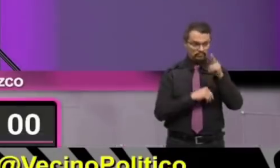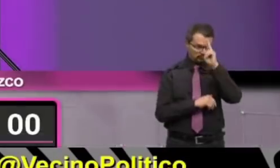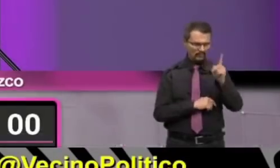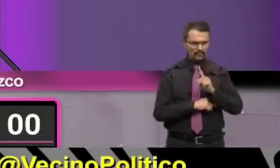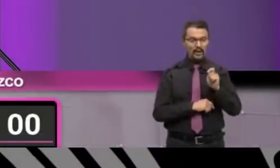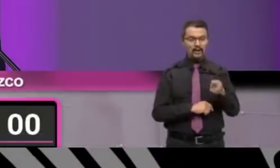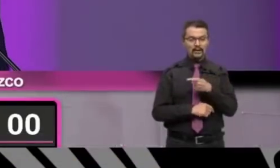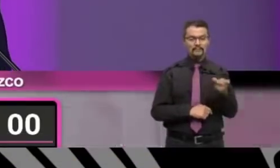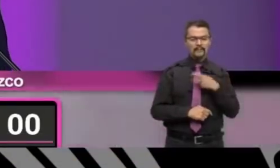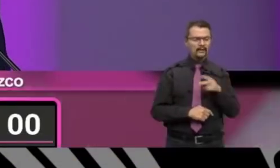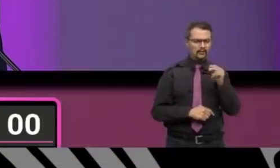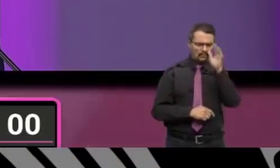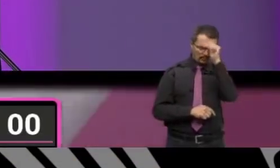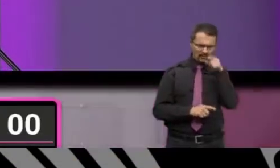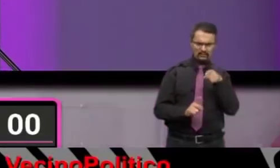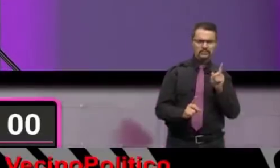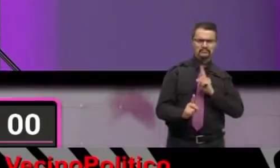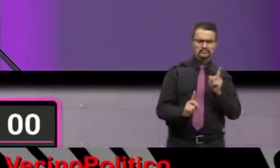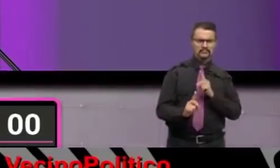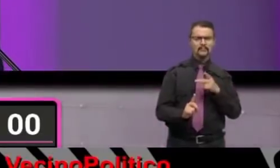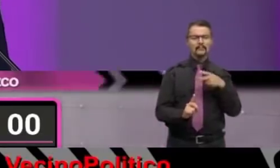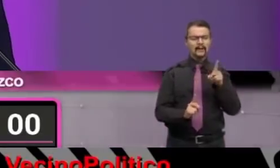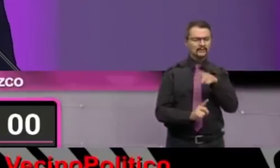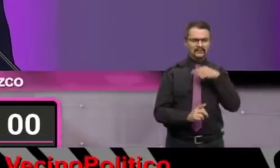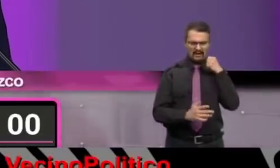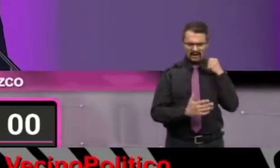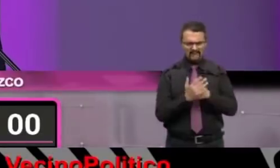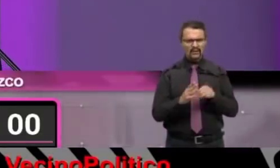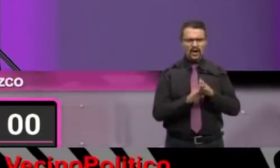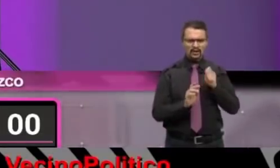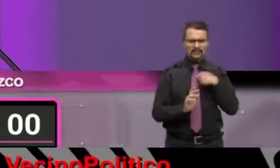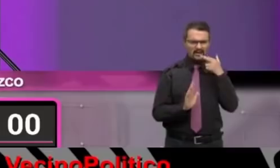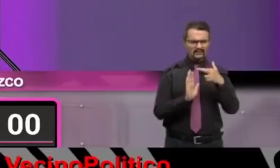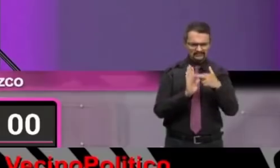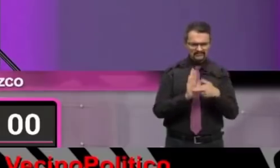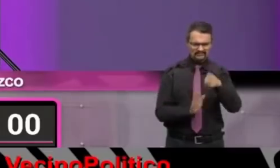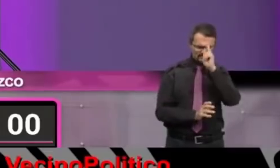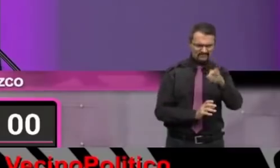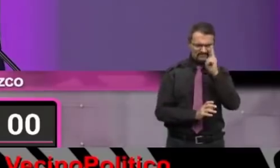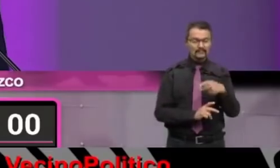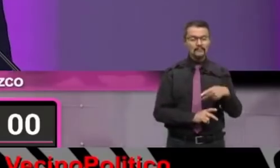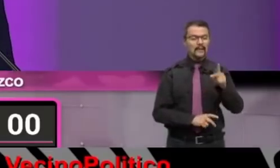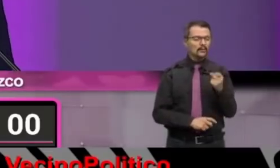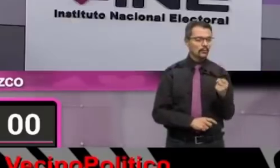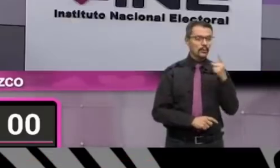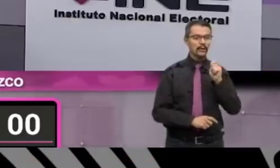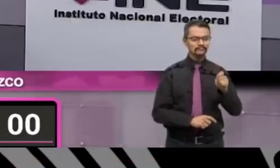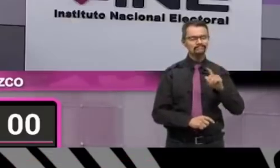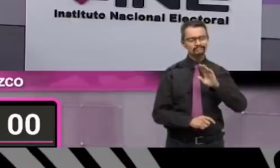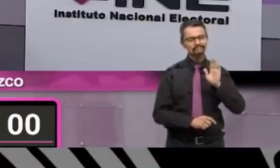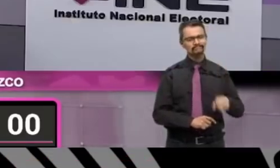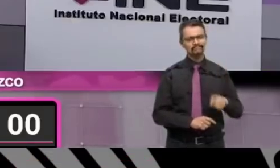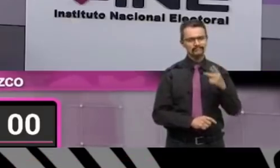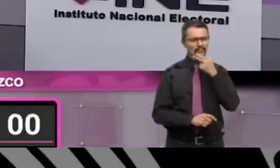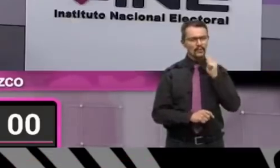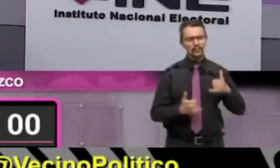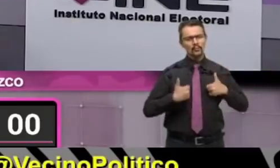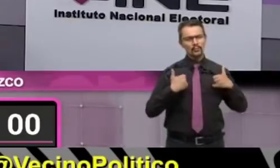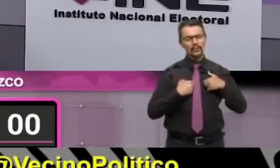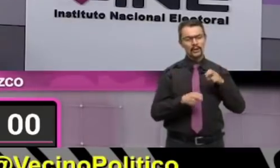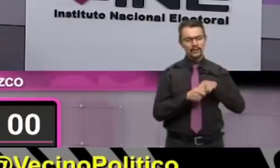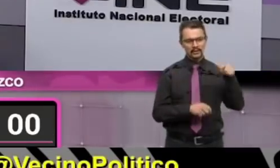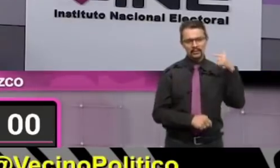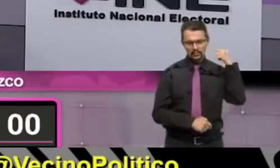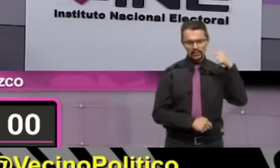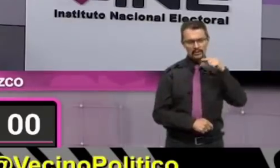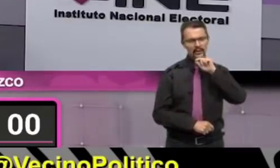alcaldías municipales que intentaron restringir esos derechos. Incluso hubo una muerte terrible de un jovencito en Jalisco a raíz de esos toques de queda.